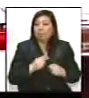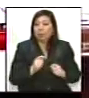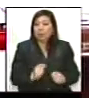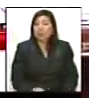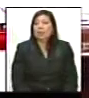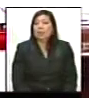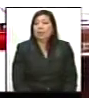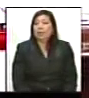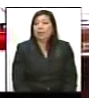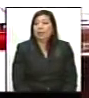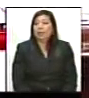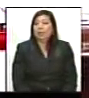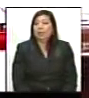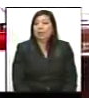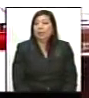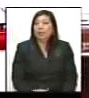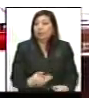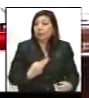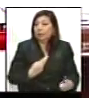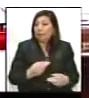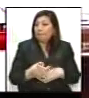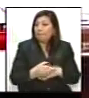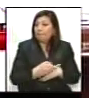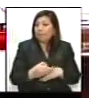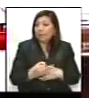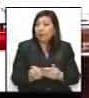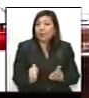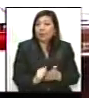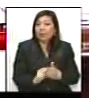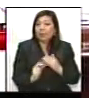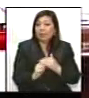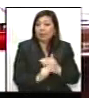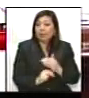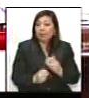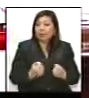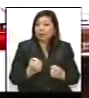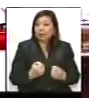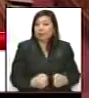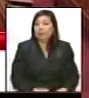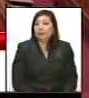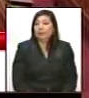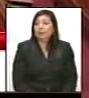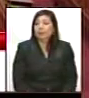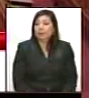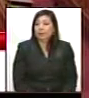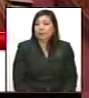terrestre de carga e interprovincial en el ámbito nacional de pasajeros